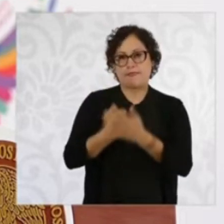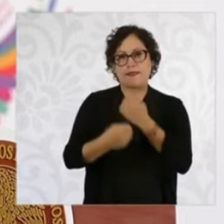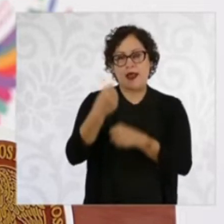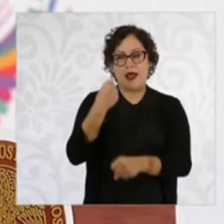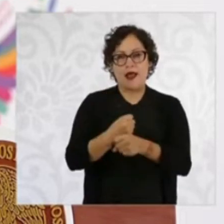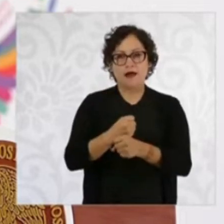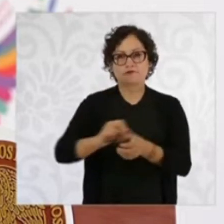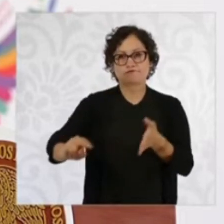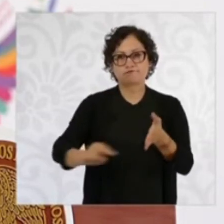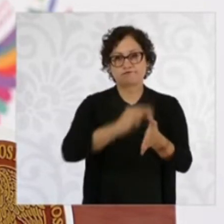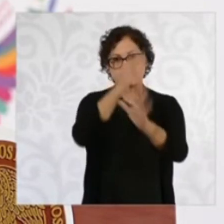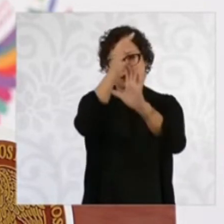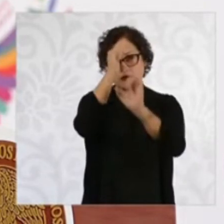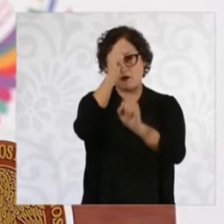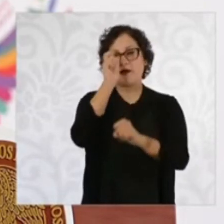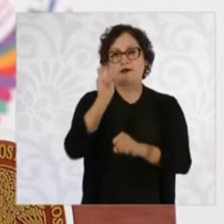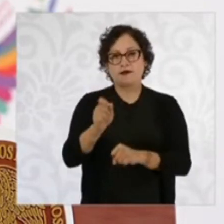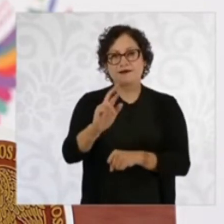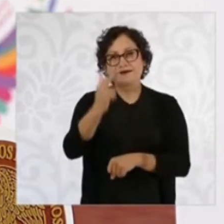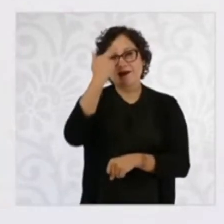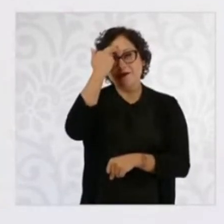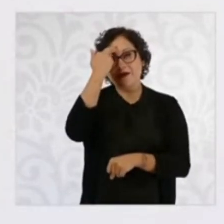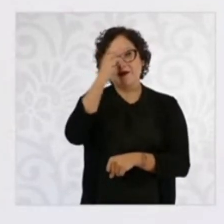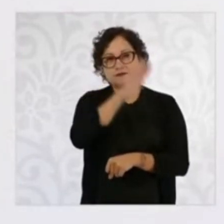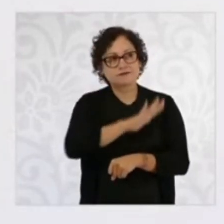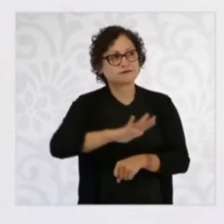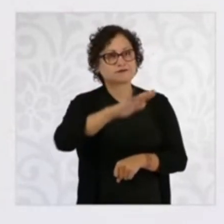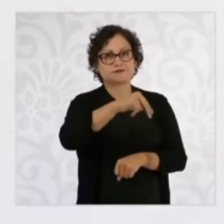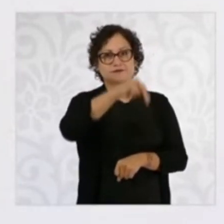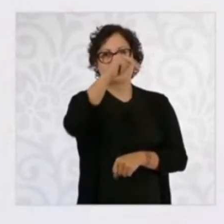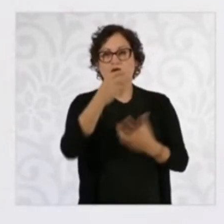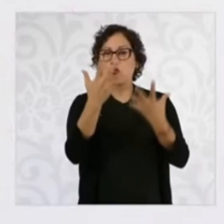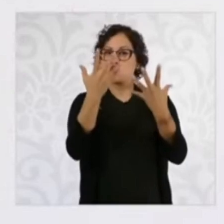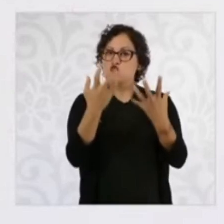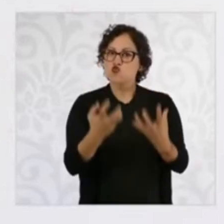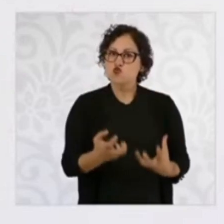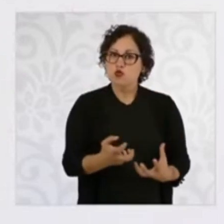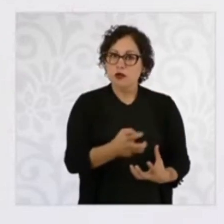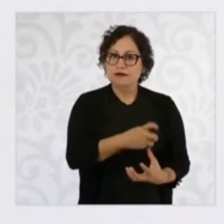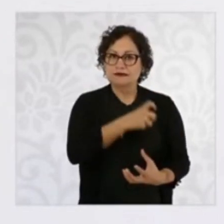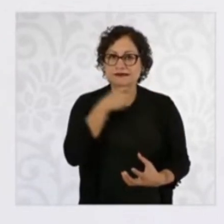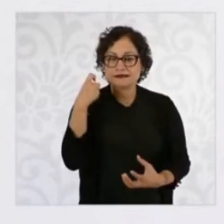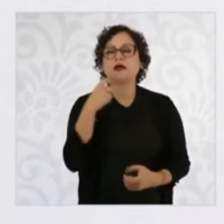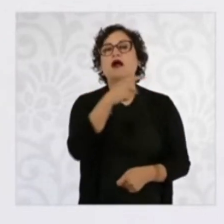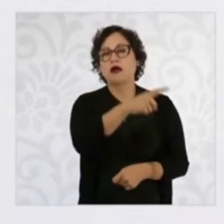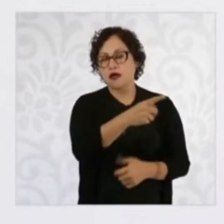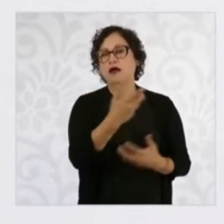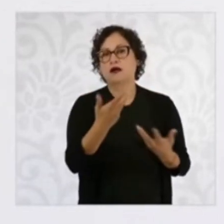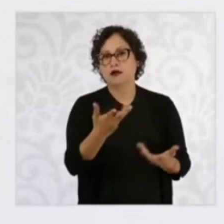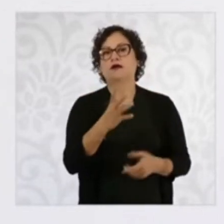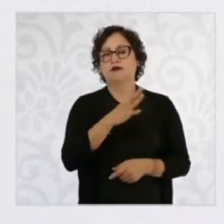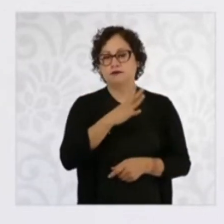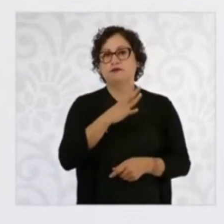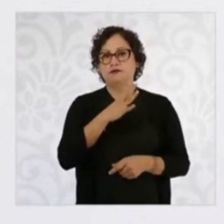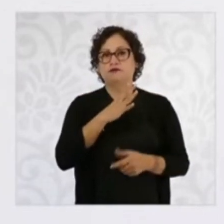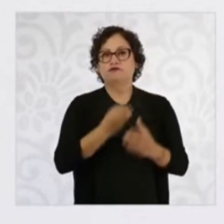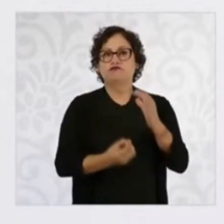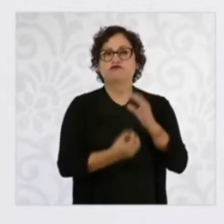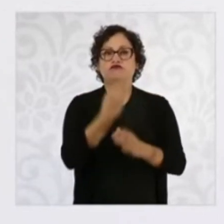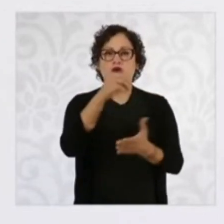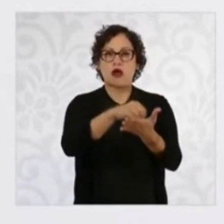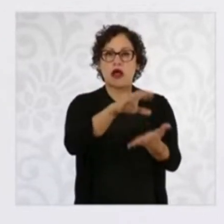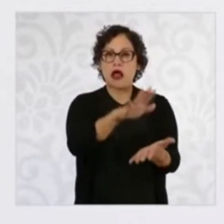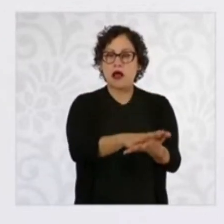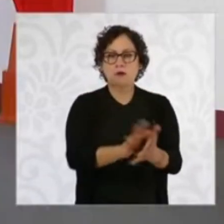otras, pues la mayor sequía en esta zona, de actualización de este tratado. No cambia el tratado